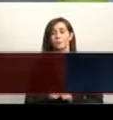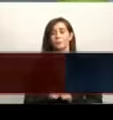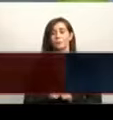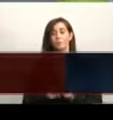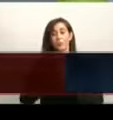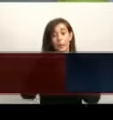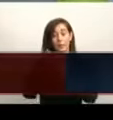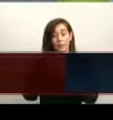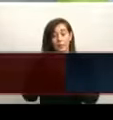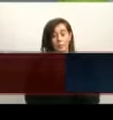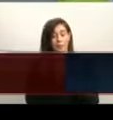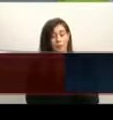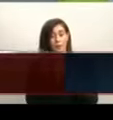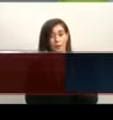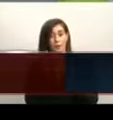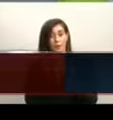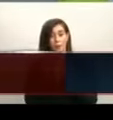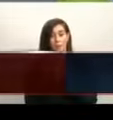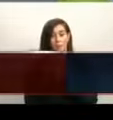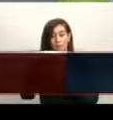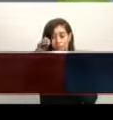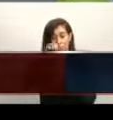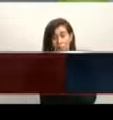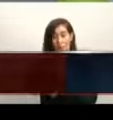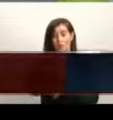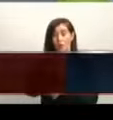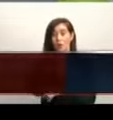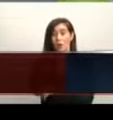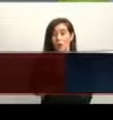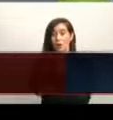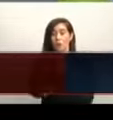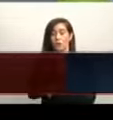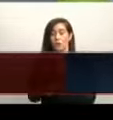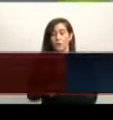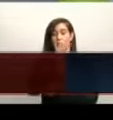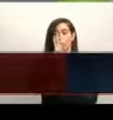de camas de hospital está en